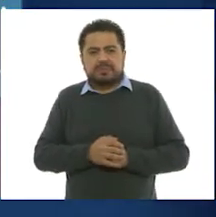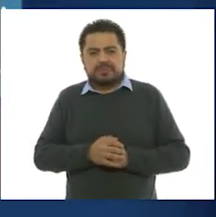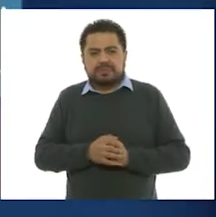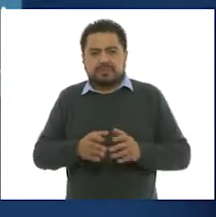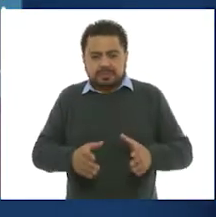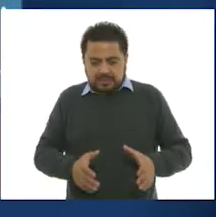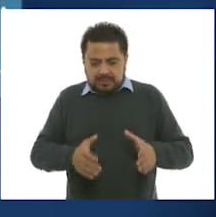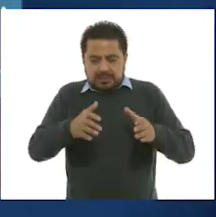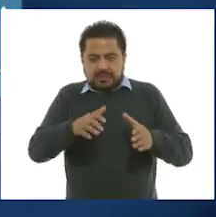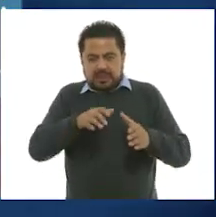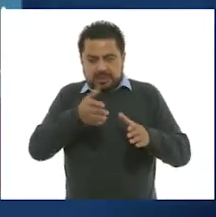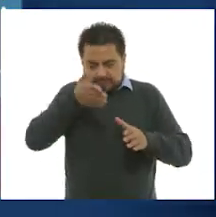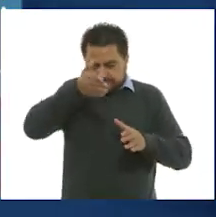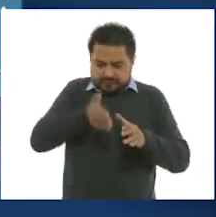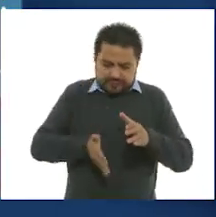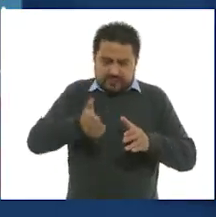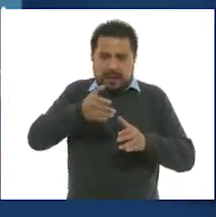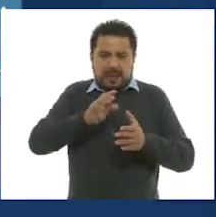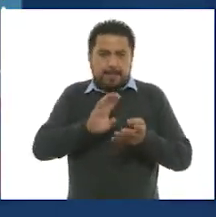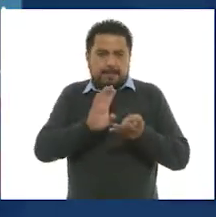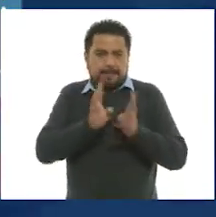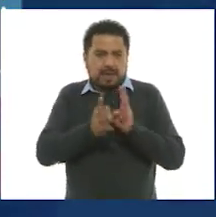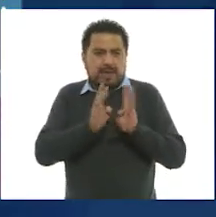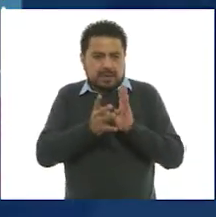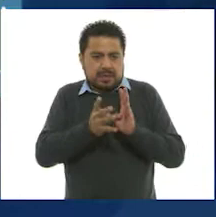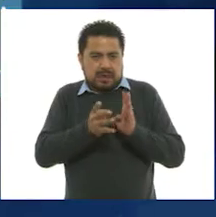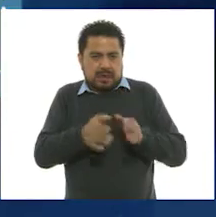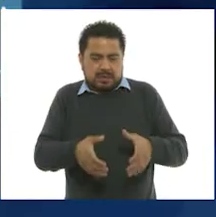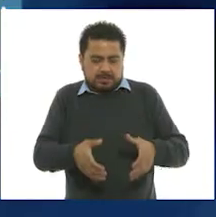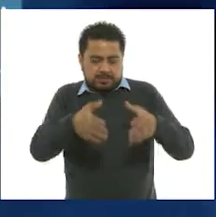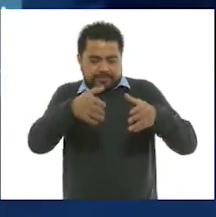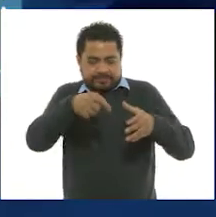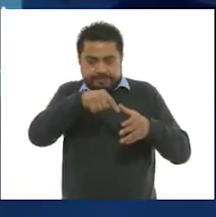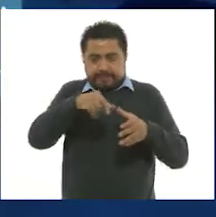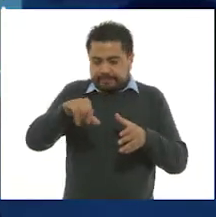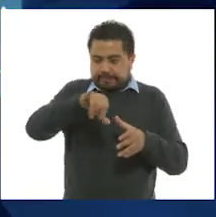cáscara de piña, 3 limones,